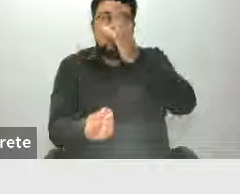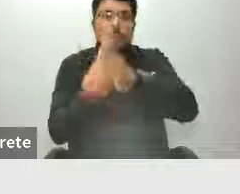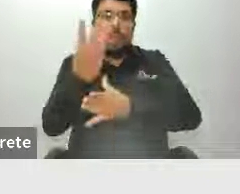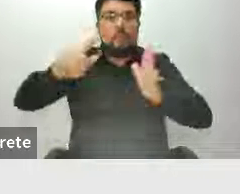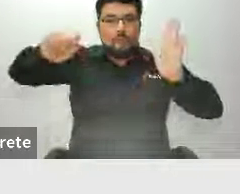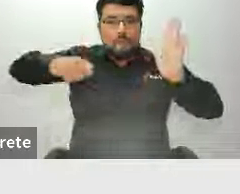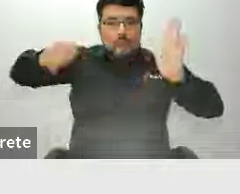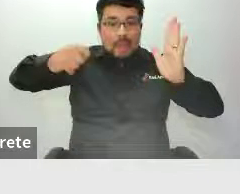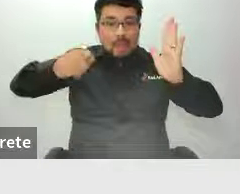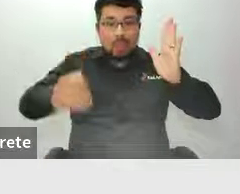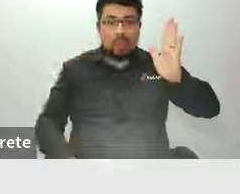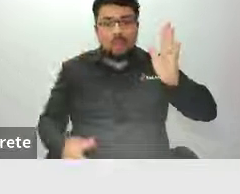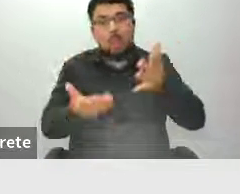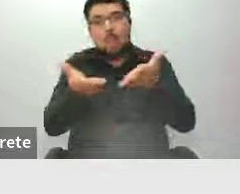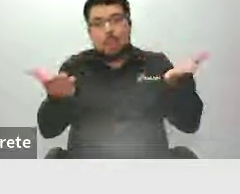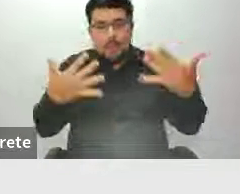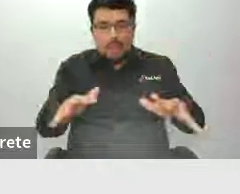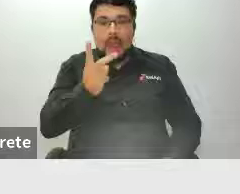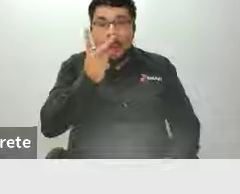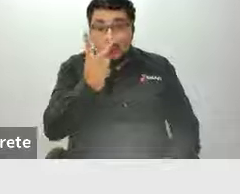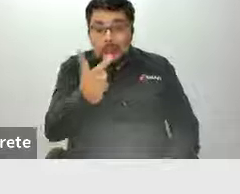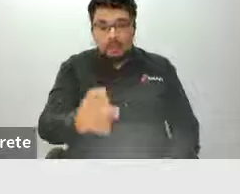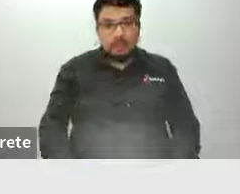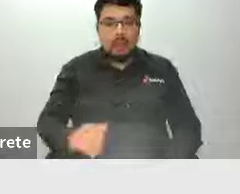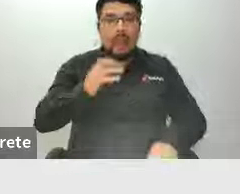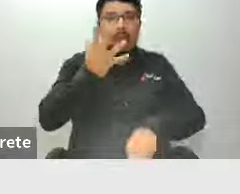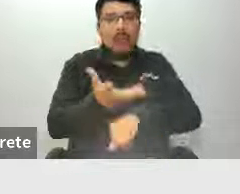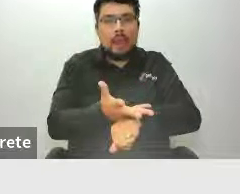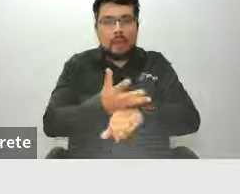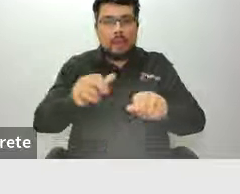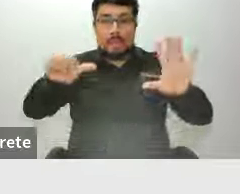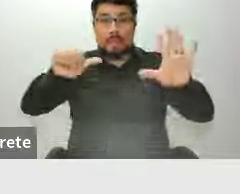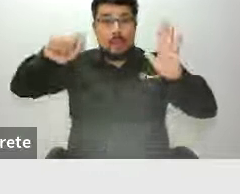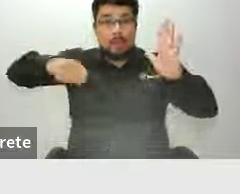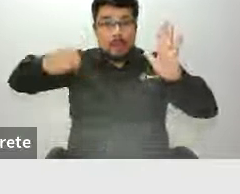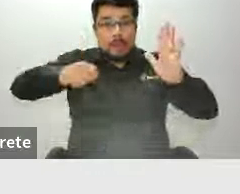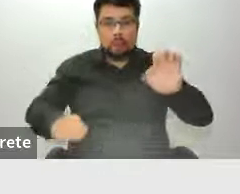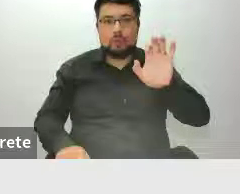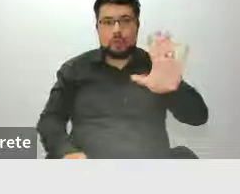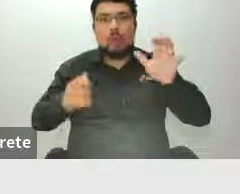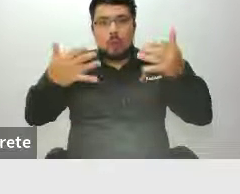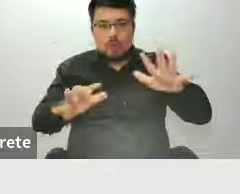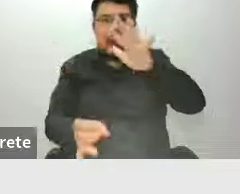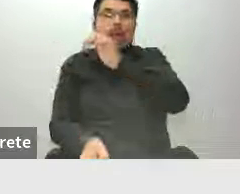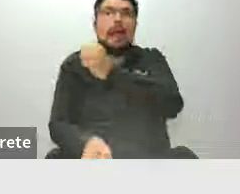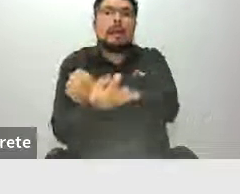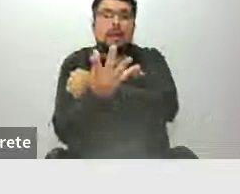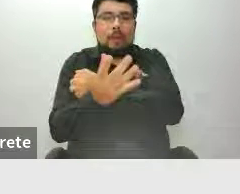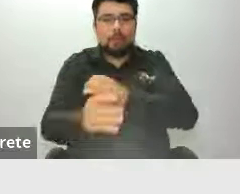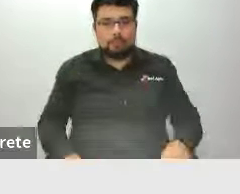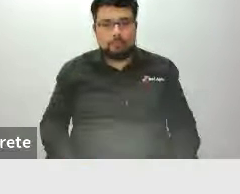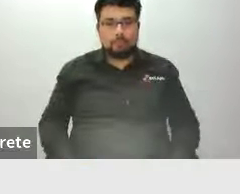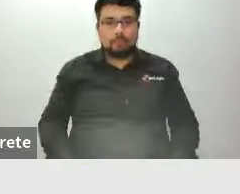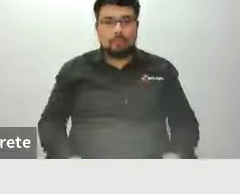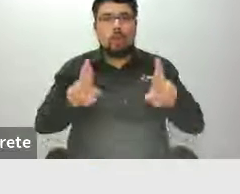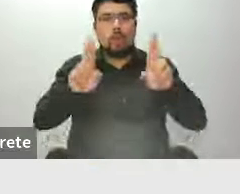ven en pantalla. Tenemos 5 de los 6 videos arriba. Esperamos pronto ya subir